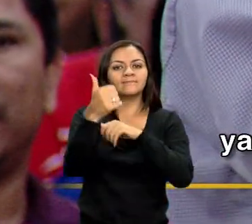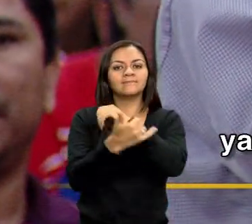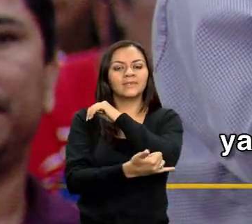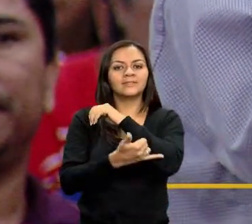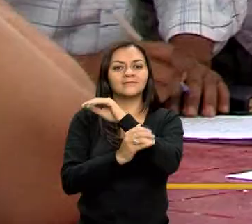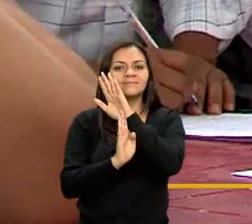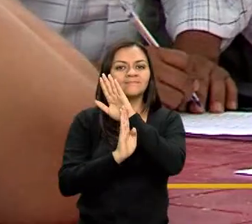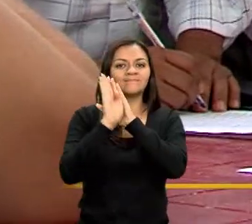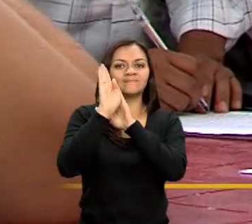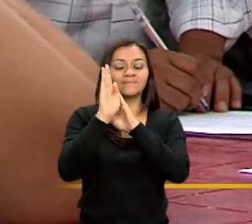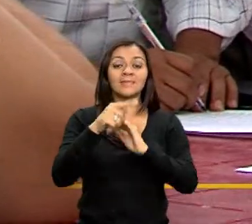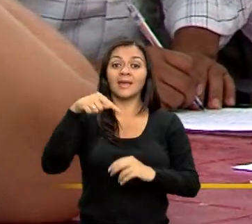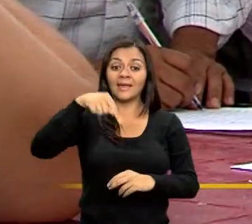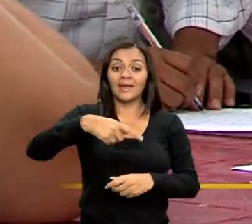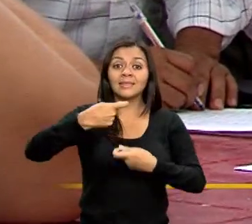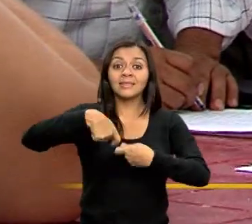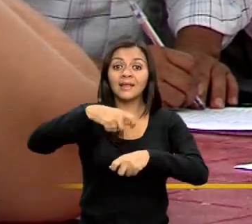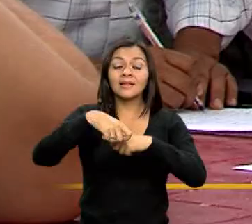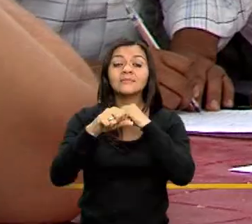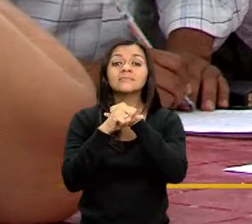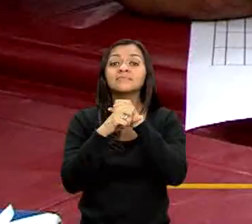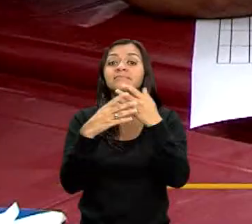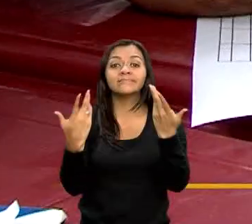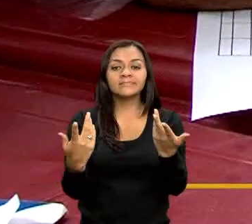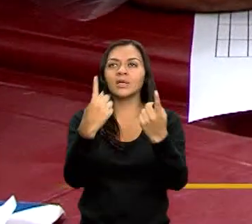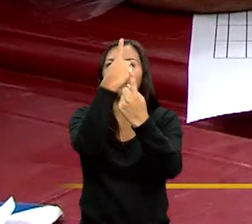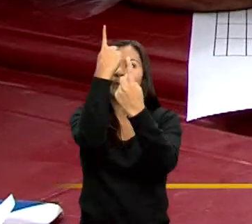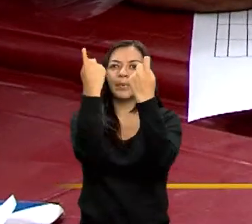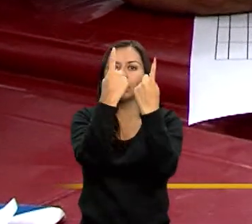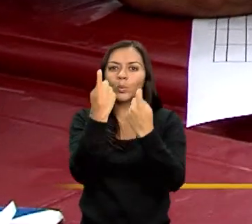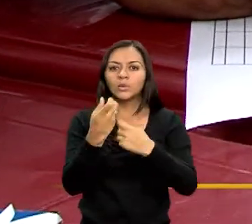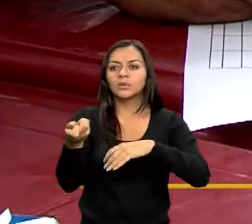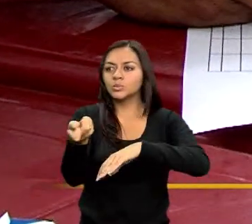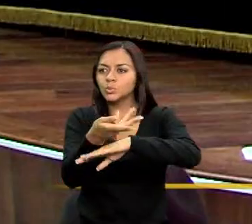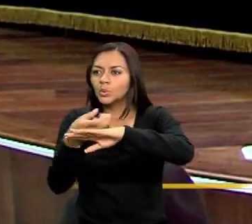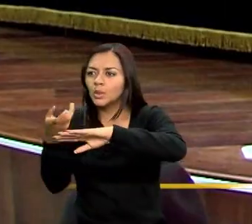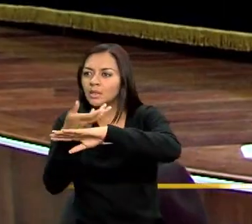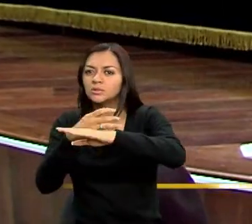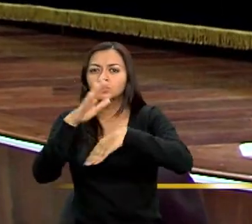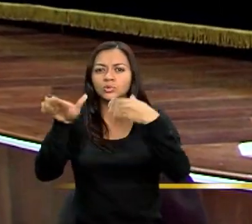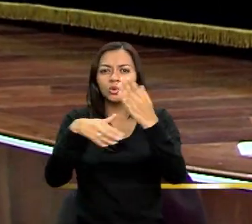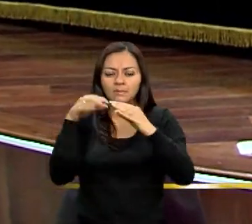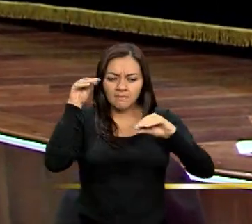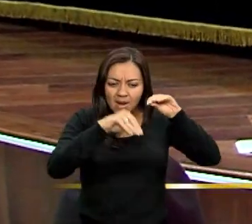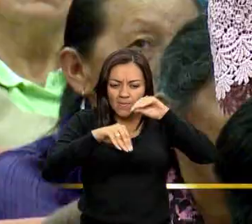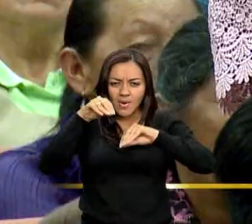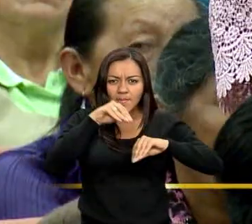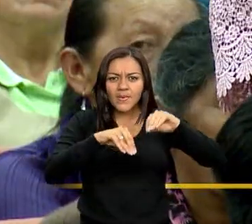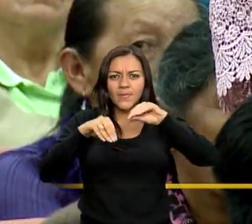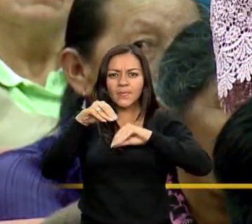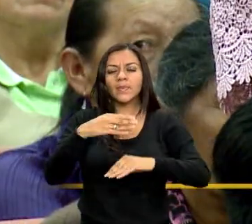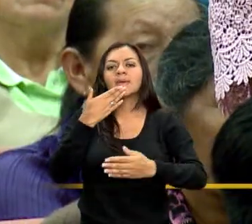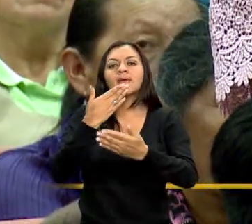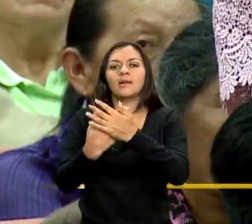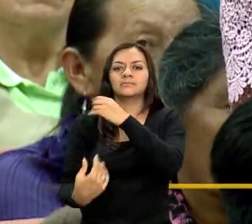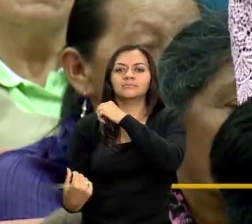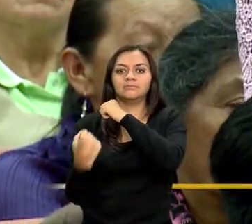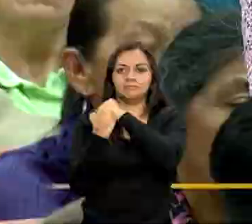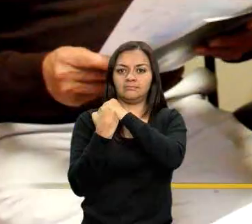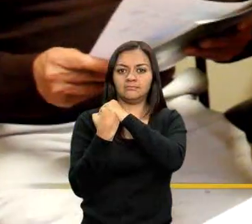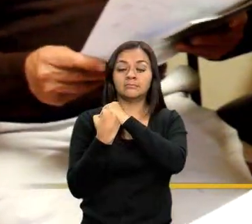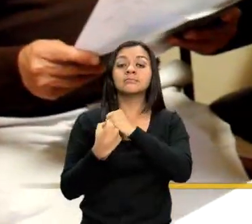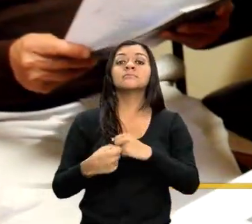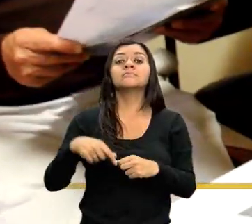país. En estos talleres se reciben las preguntas, sugerencias y observaciones de todas las organizaciones y de la